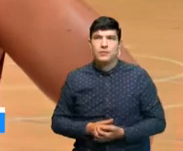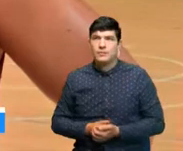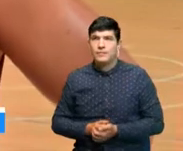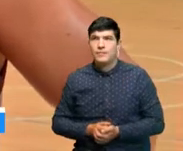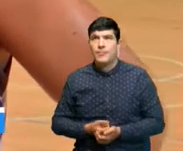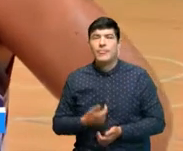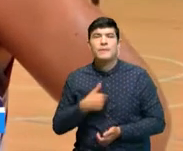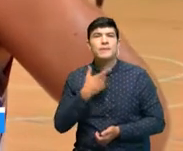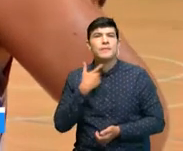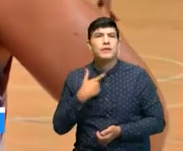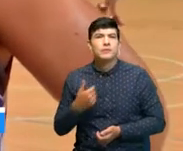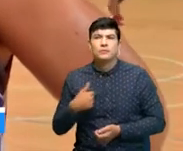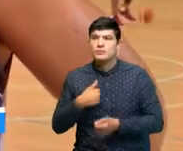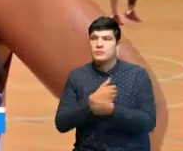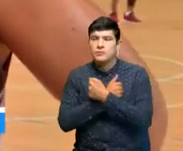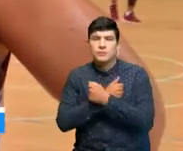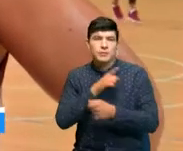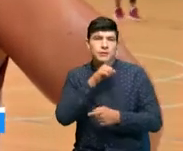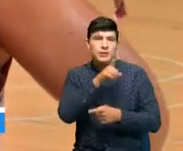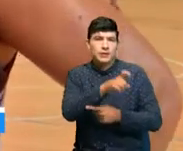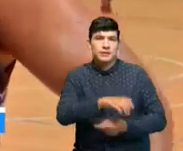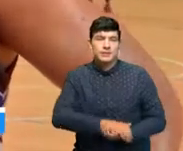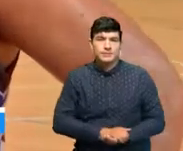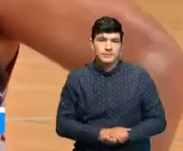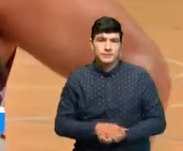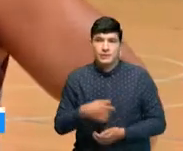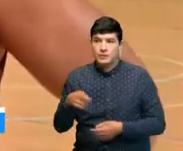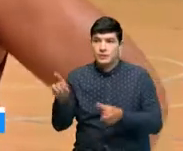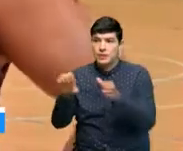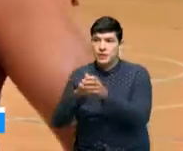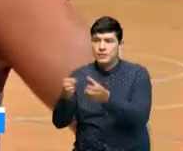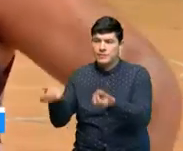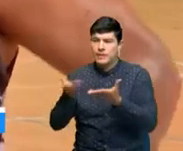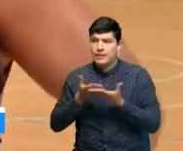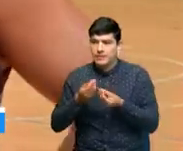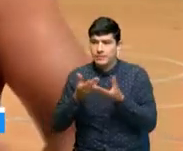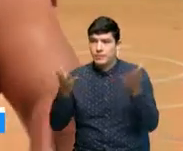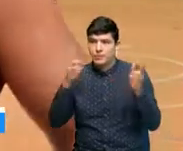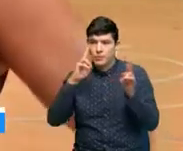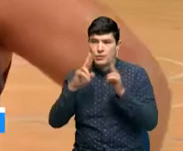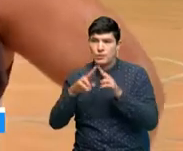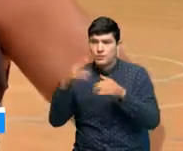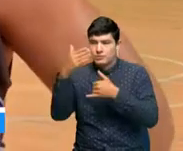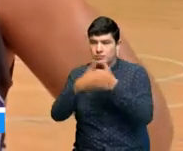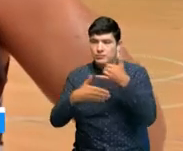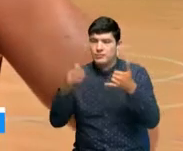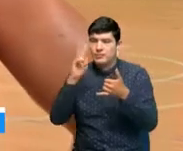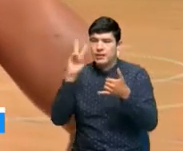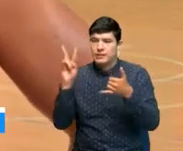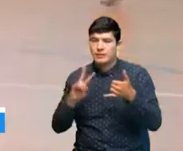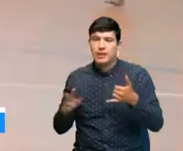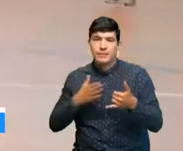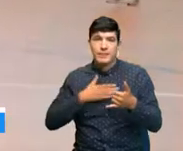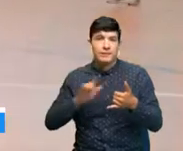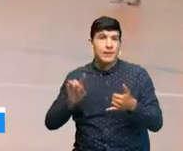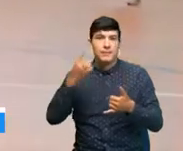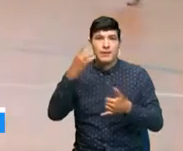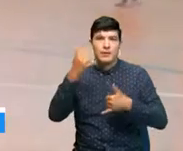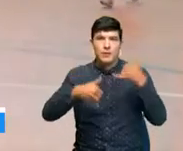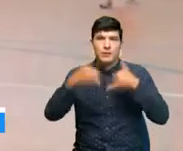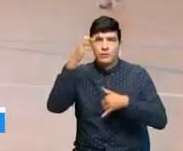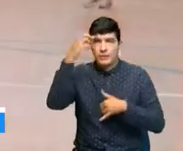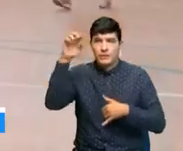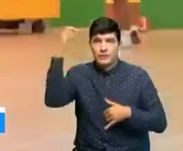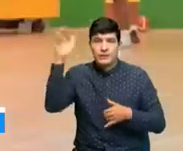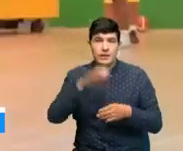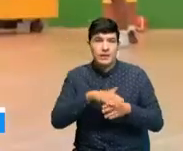Me encanta y amo Bucaramanga. Un equipo que me ha dado mucho, me ha dado a conocer en Colombia, en Venezuela, fueron mis primeros pasos. Para